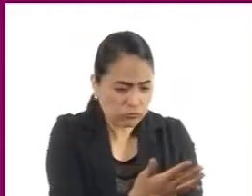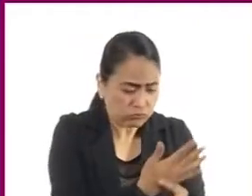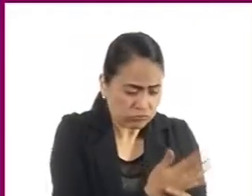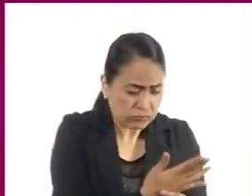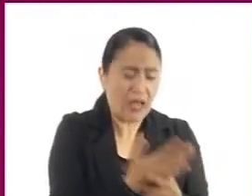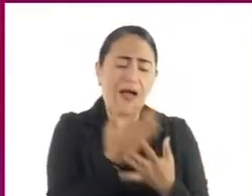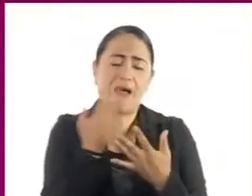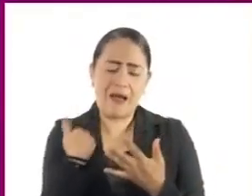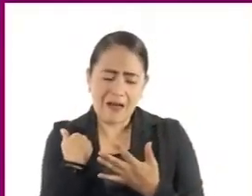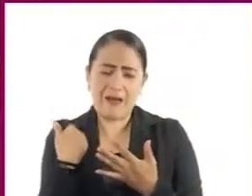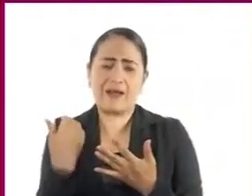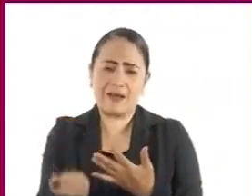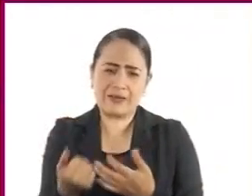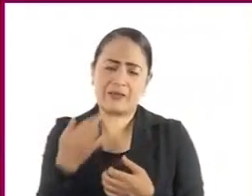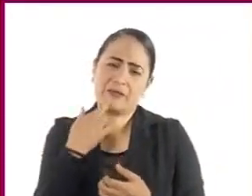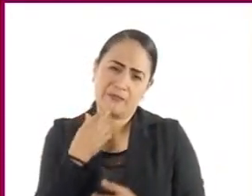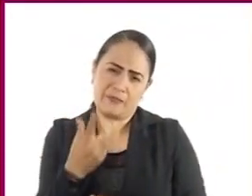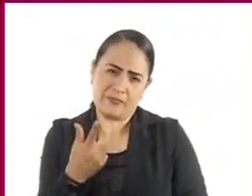persona.